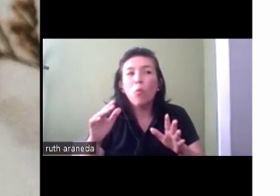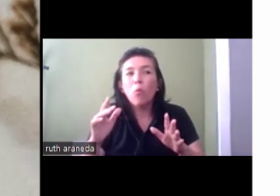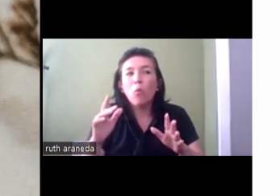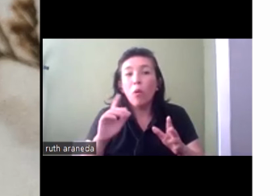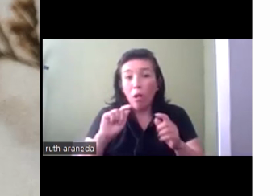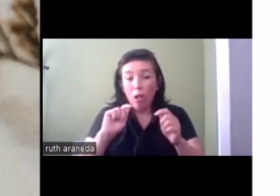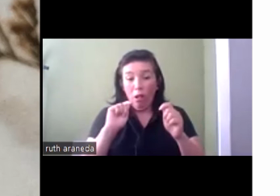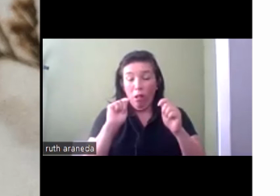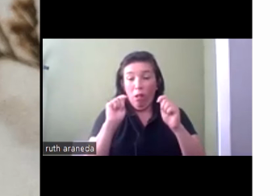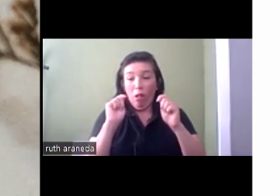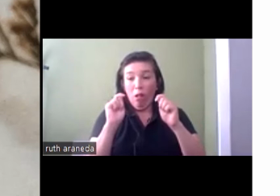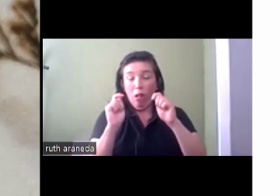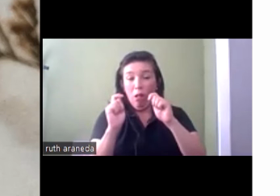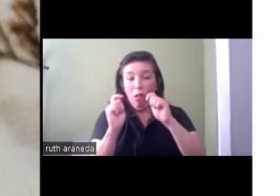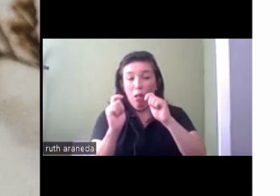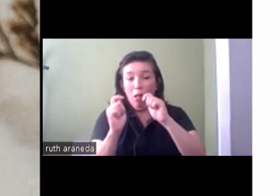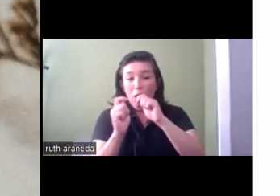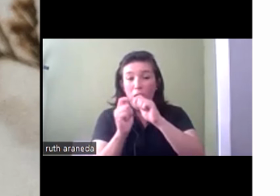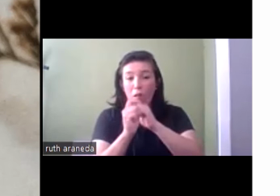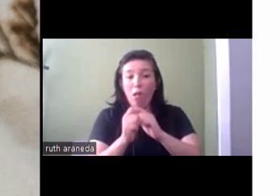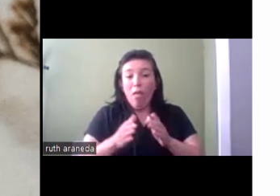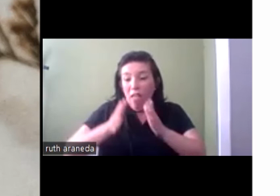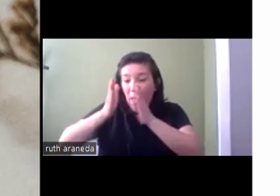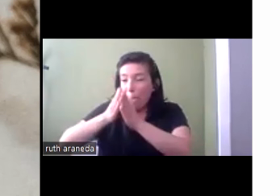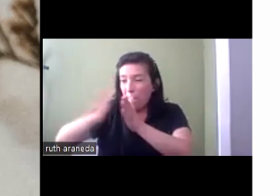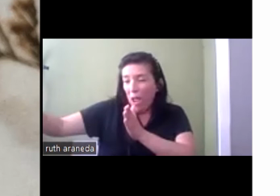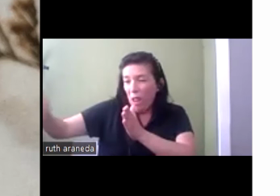evolutiva lineal para encasillar cada uno de estos estilos.